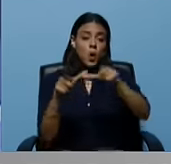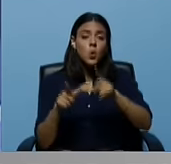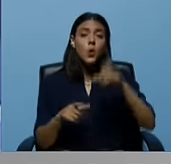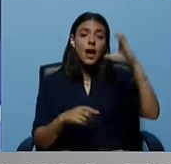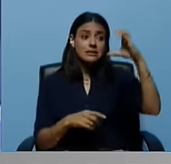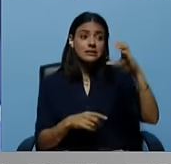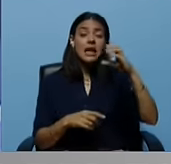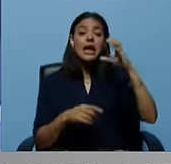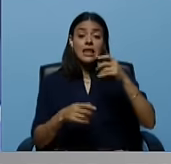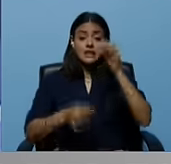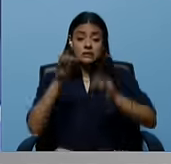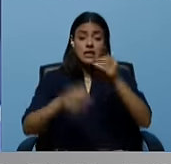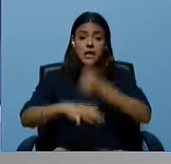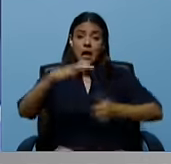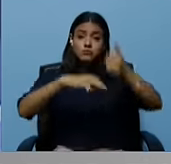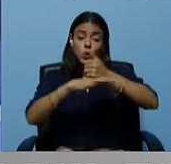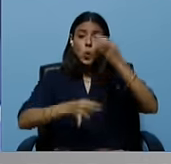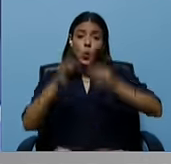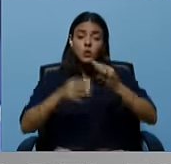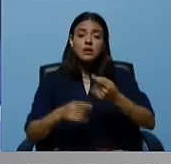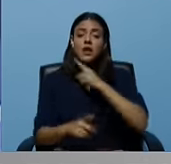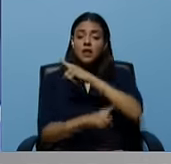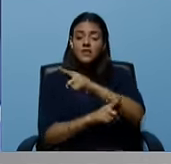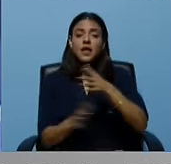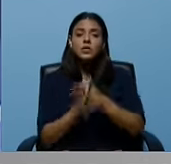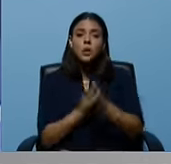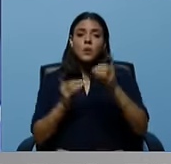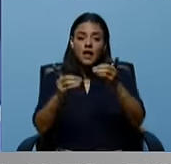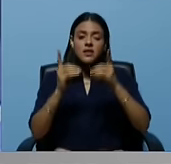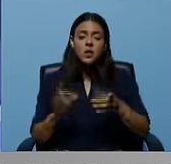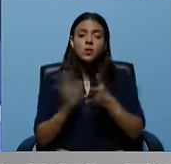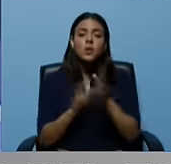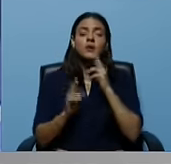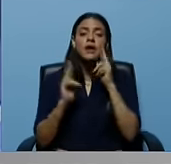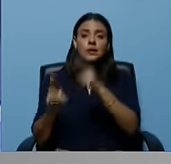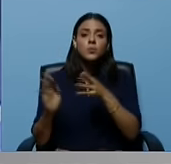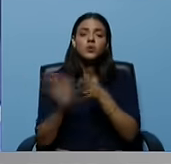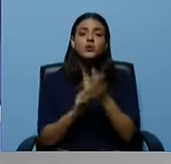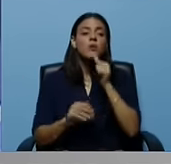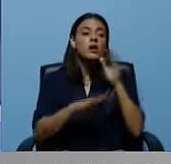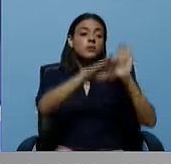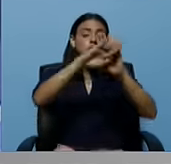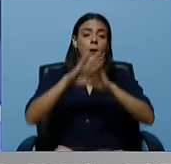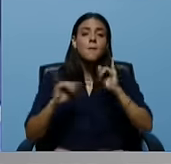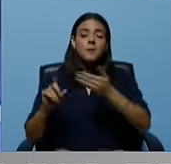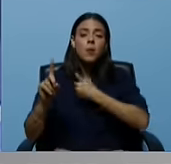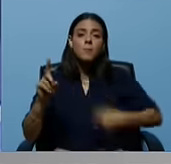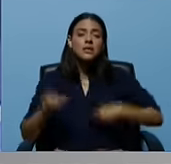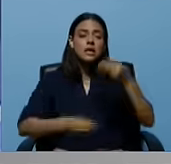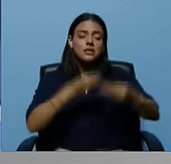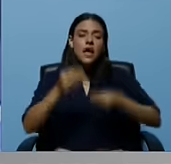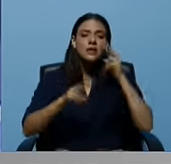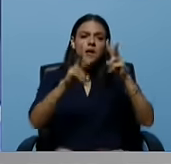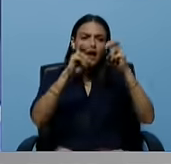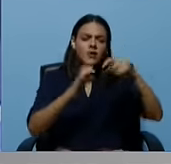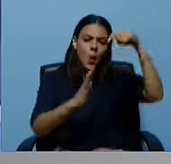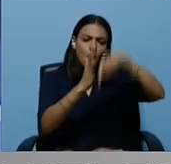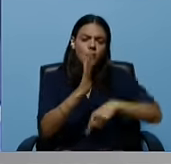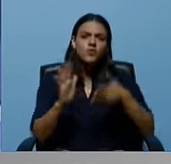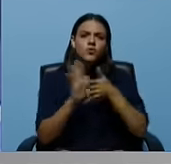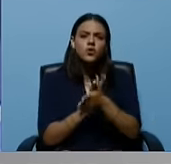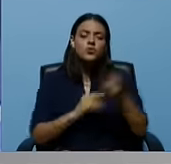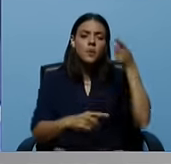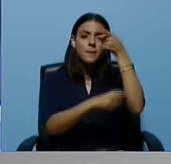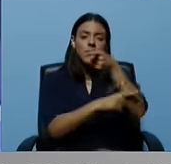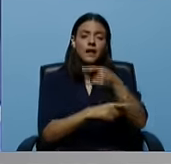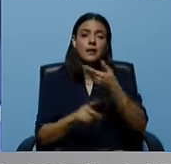Tribunal Supremo de Justicia dictó una decisión en respuesta al recurso contencioso electoral interpuesto